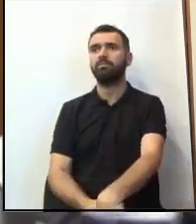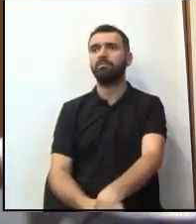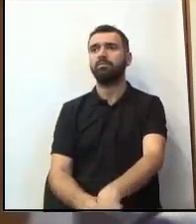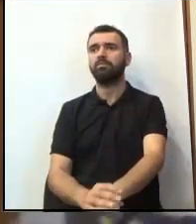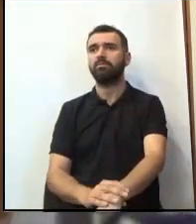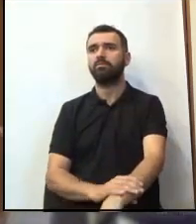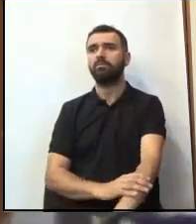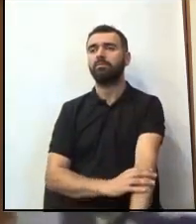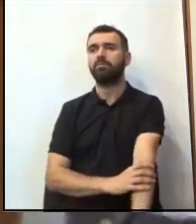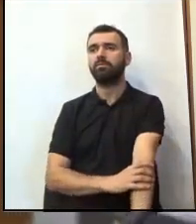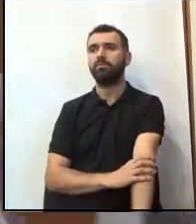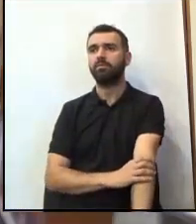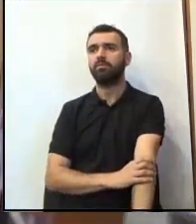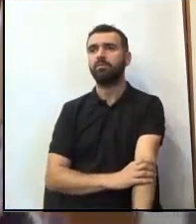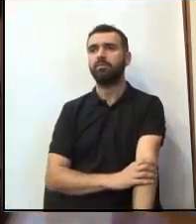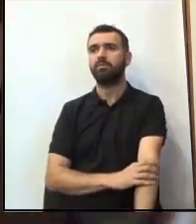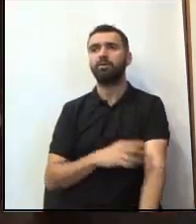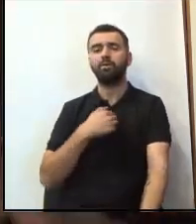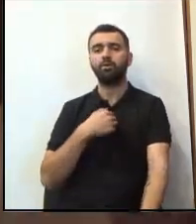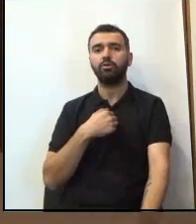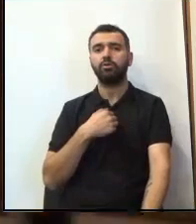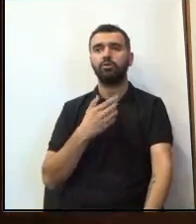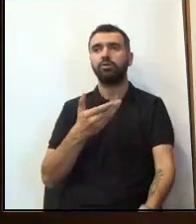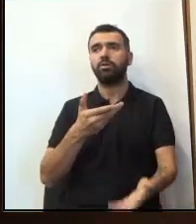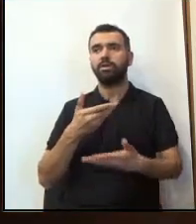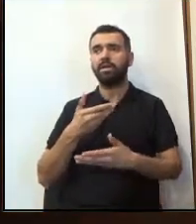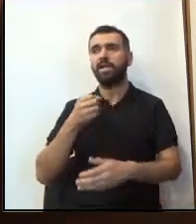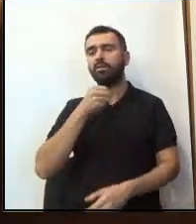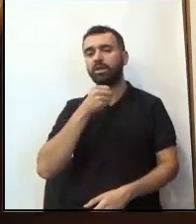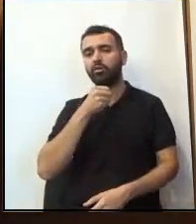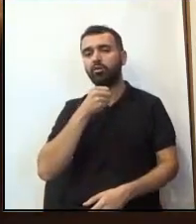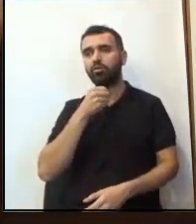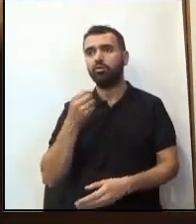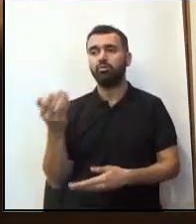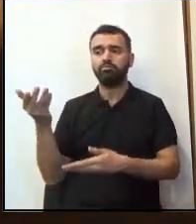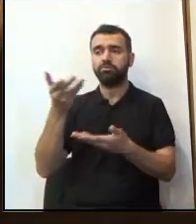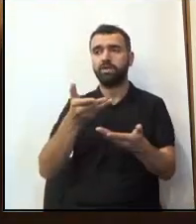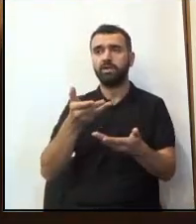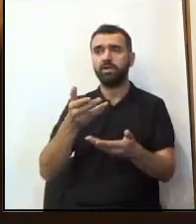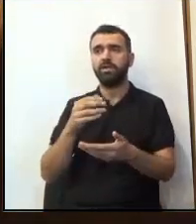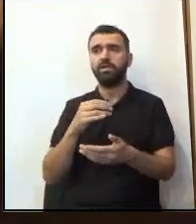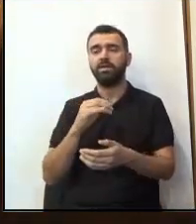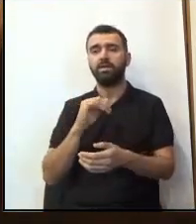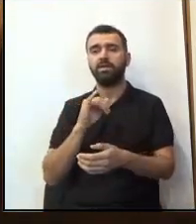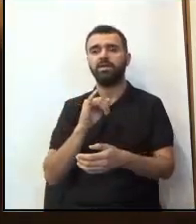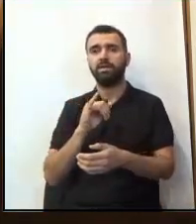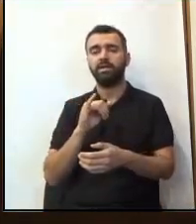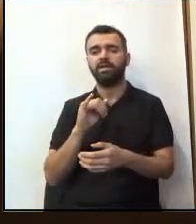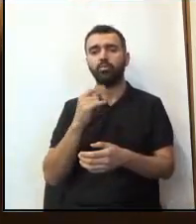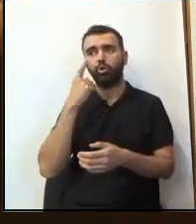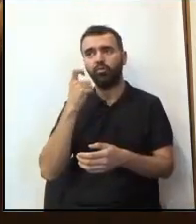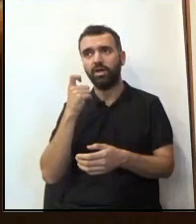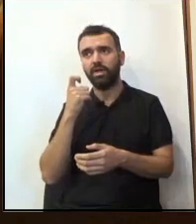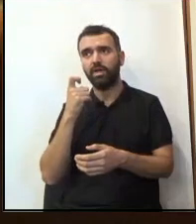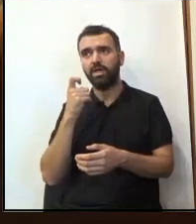Yo traje traje el micrófono y o sea, probé hoy día la forma en que podemos hacer la